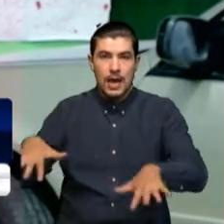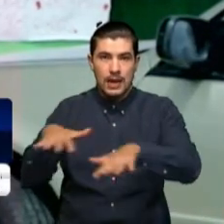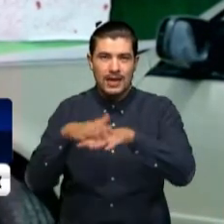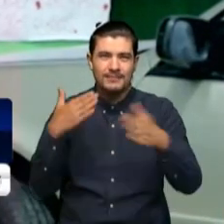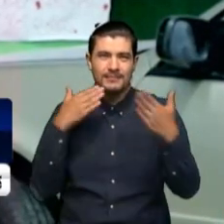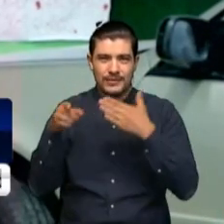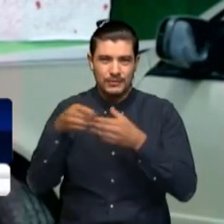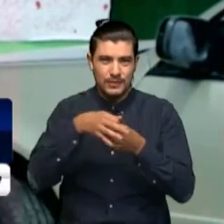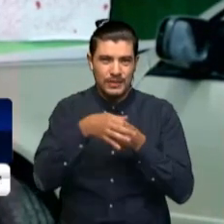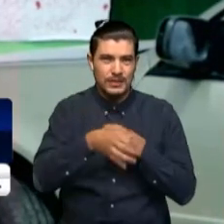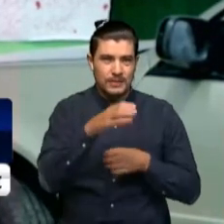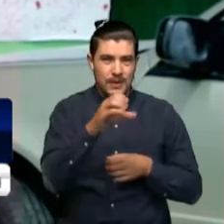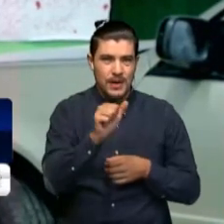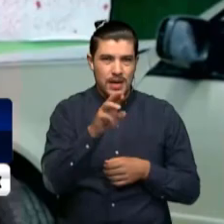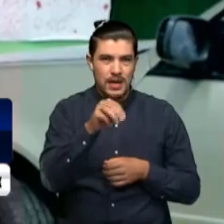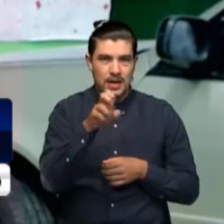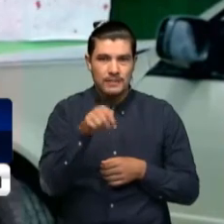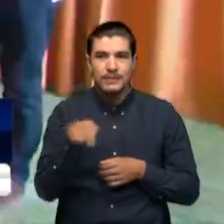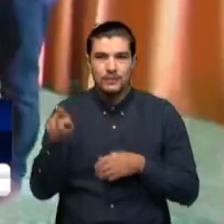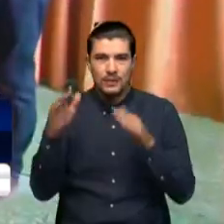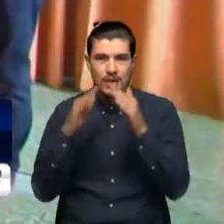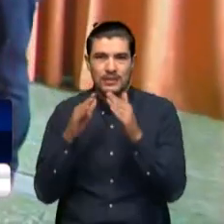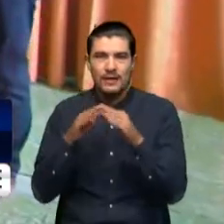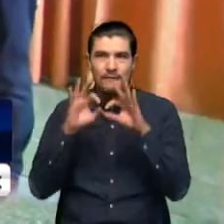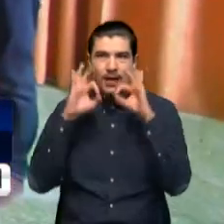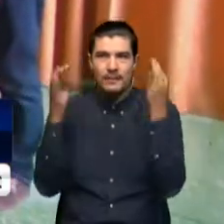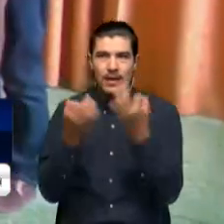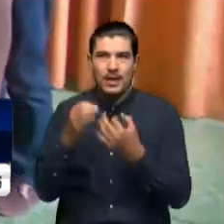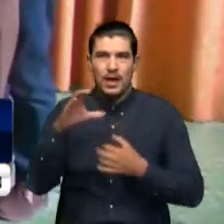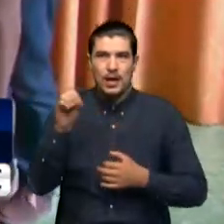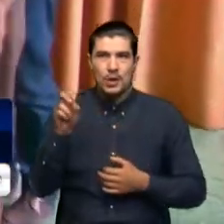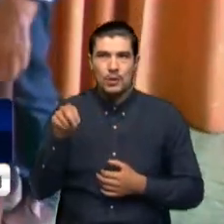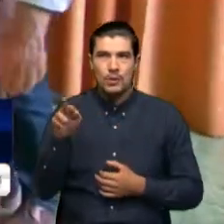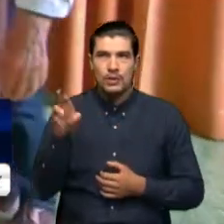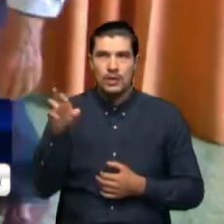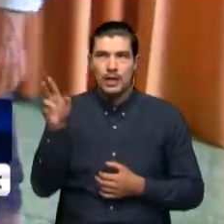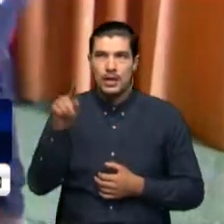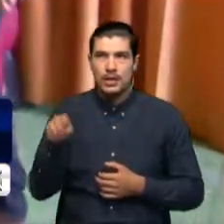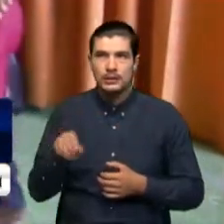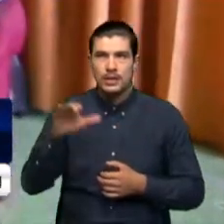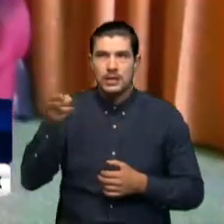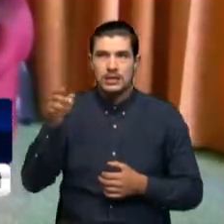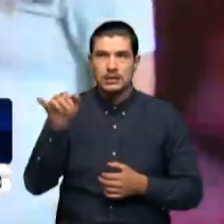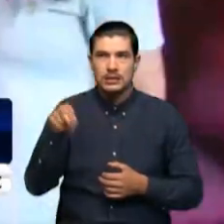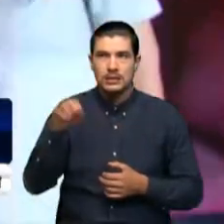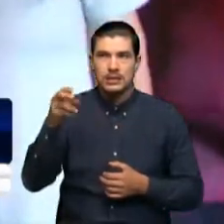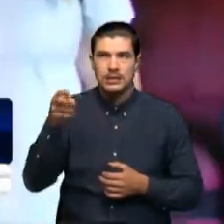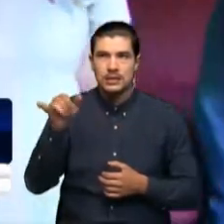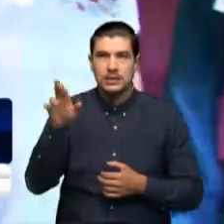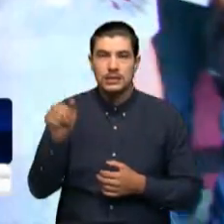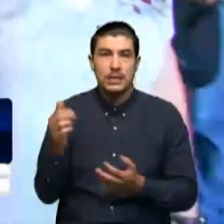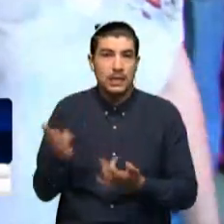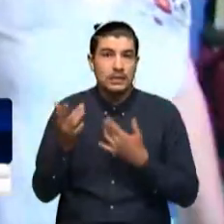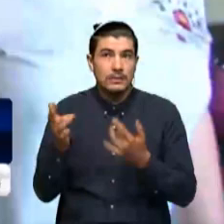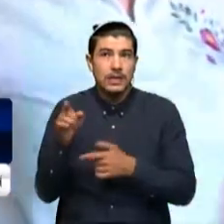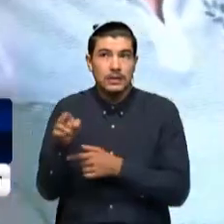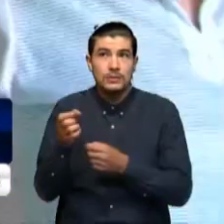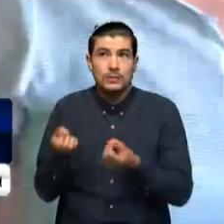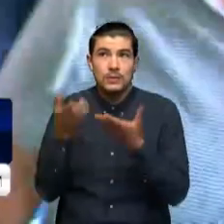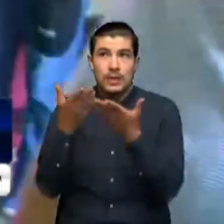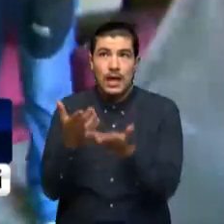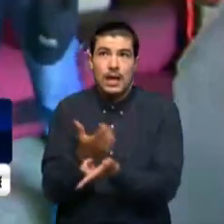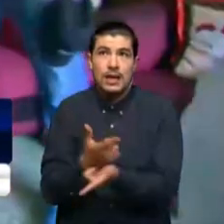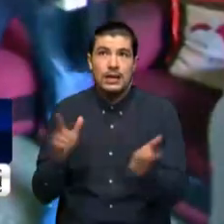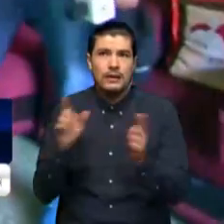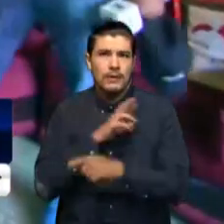El Carmen, en la vivienda de la familia Contreras Chinchilla, a la espera de que se dé la pronta noticia de su liberación.